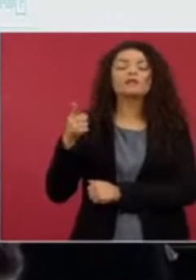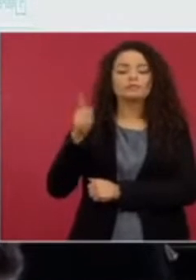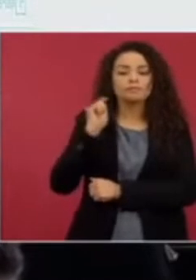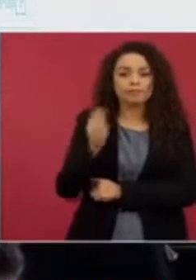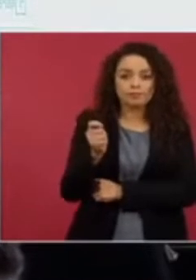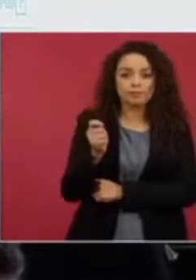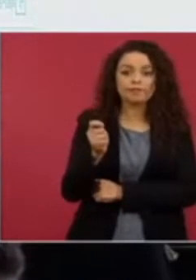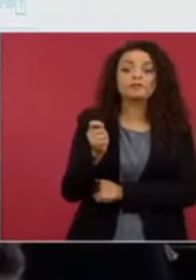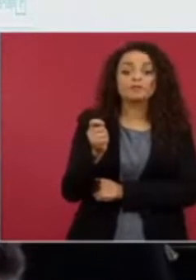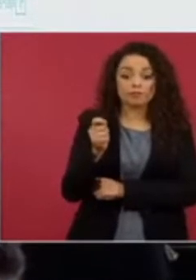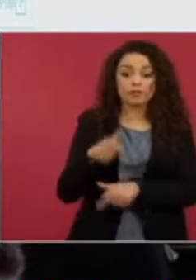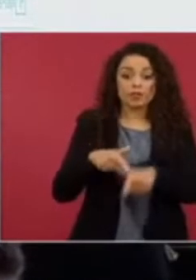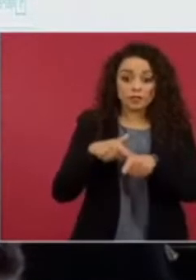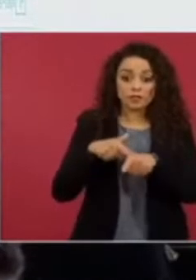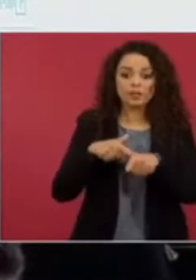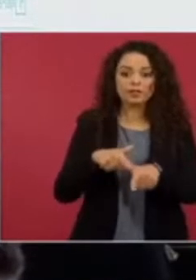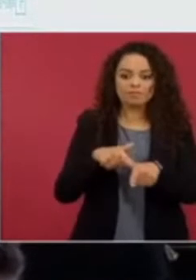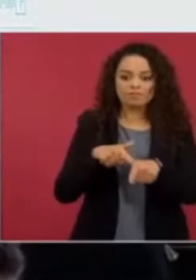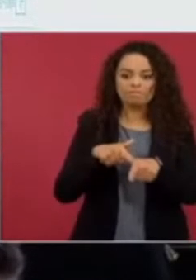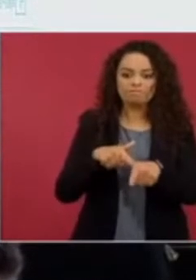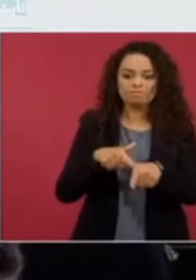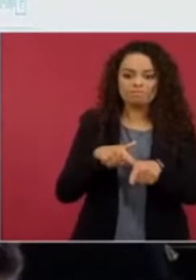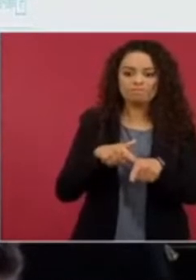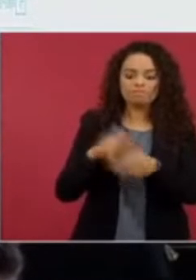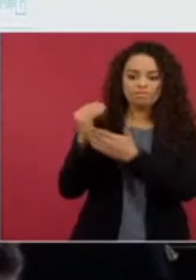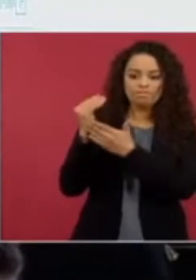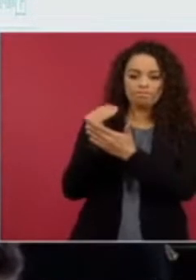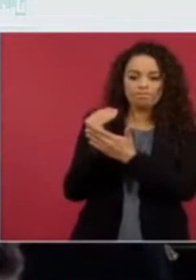forma sostenida y se redujo